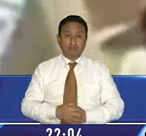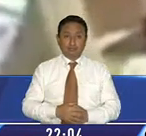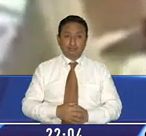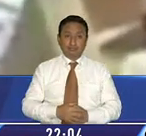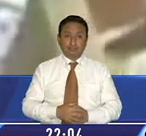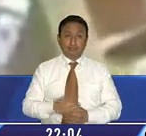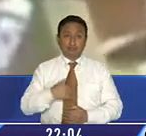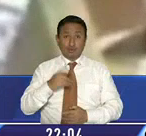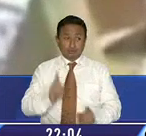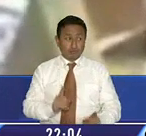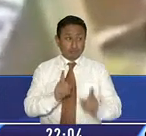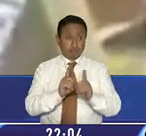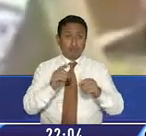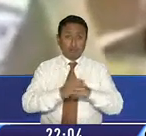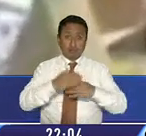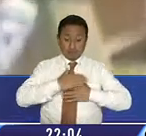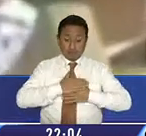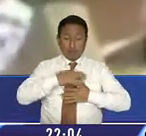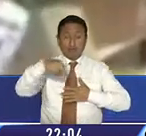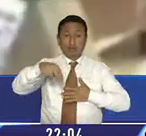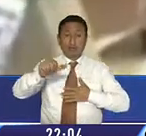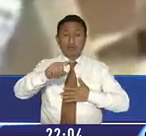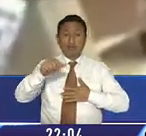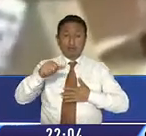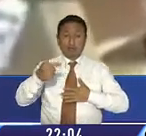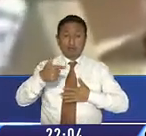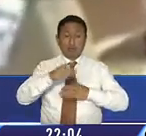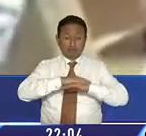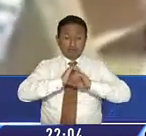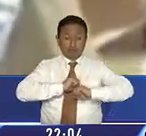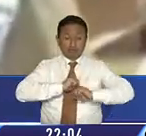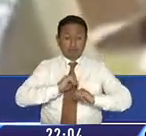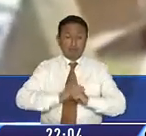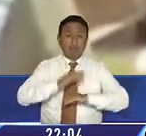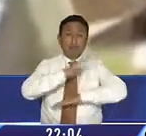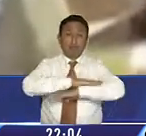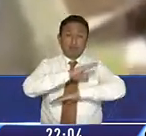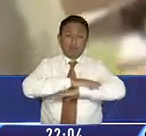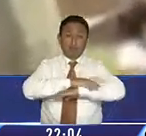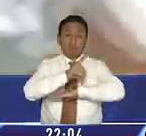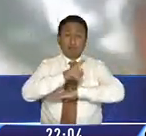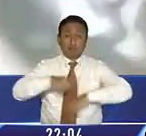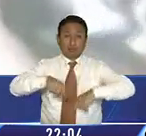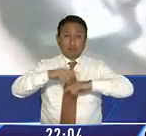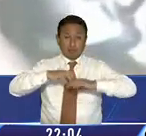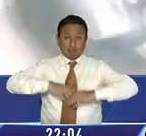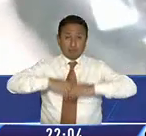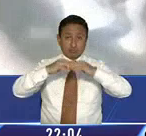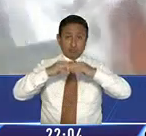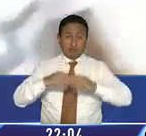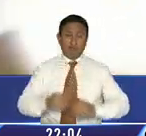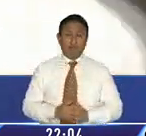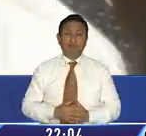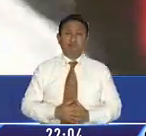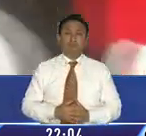cara, esto es lo que es Miguel Nazareno. Defiendo mi plataforma Big Money, una plataforma que está reactivando muchos sectores.